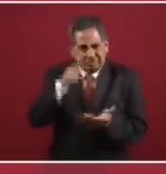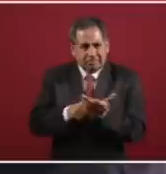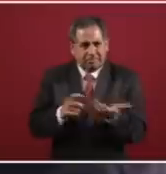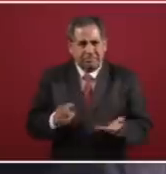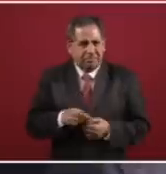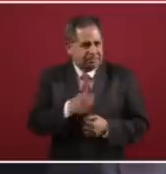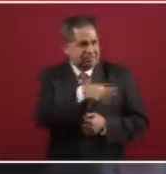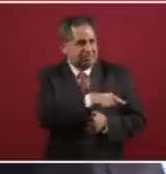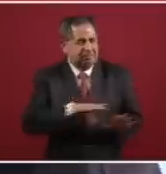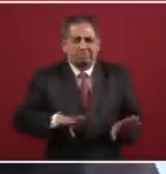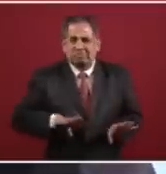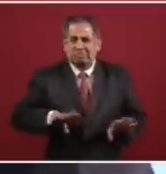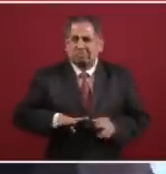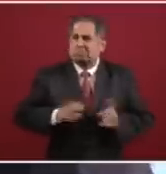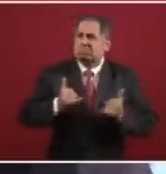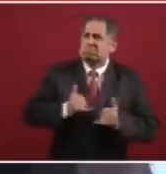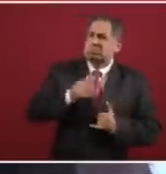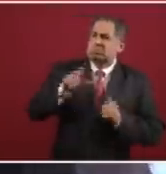Esas actitudes,